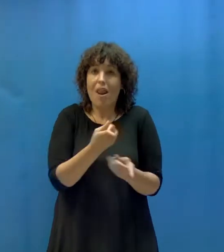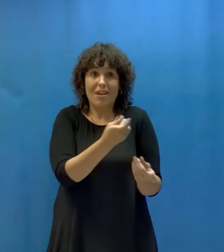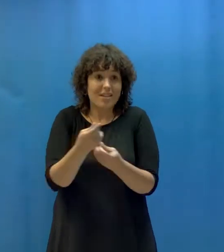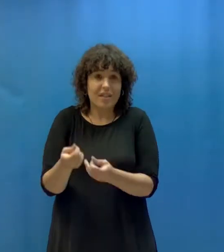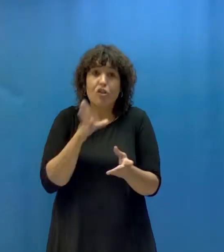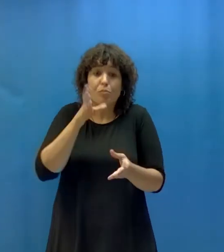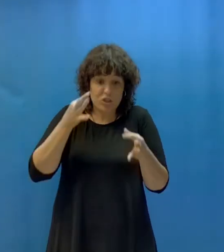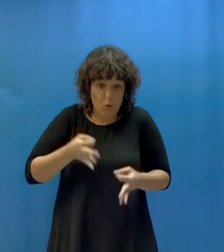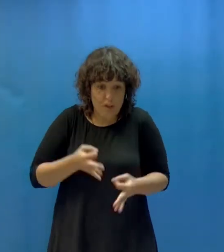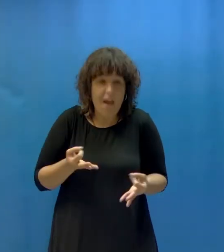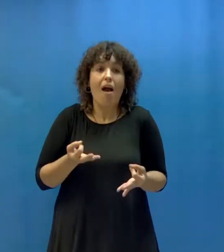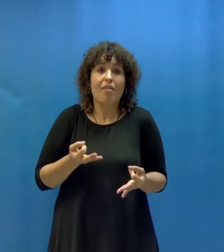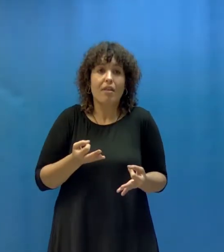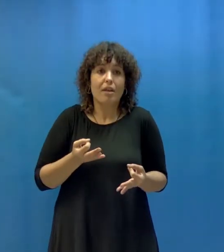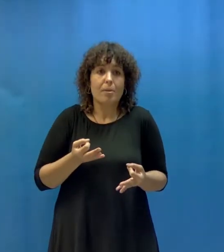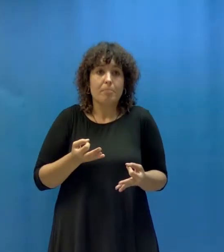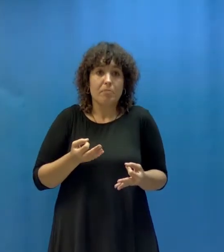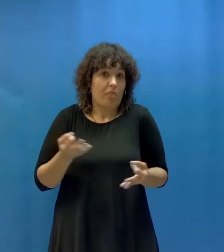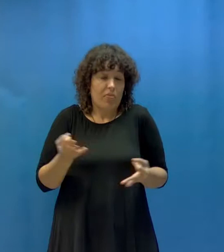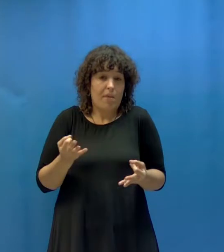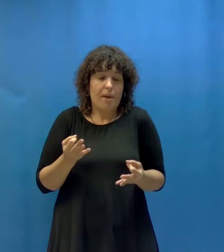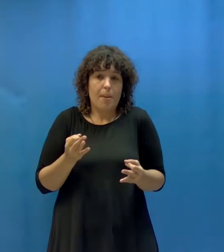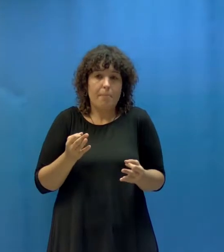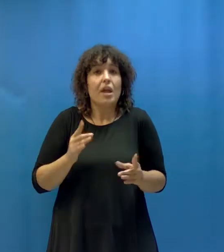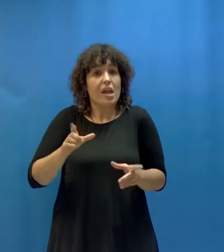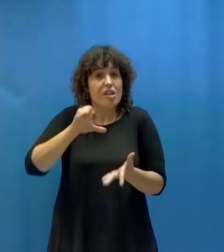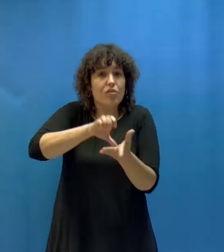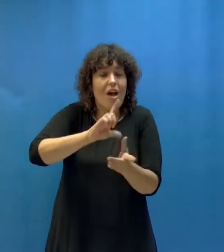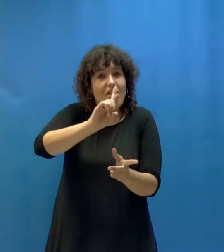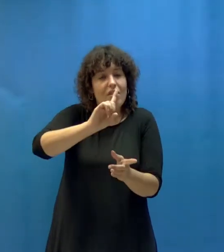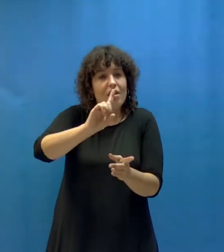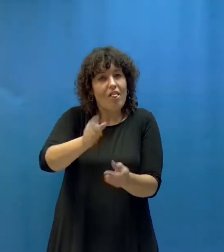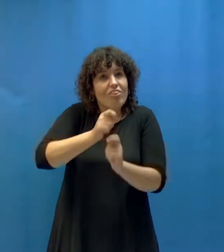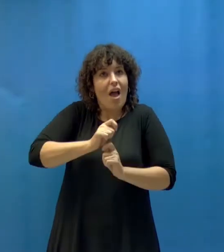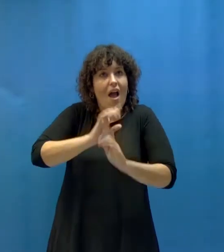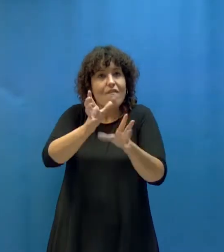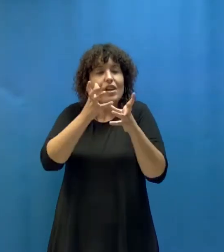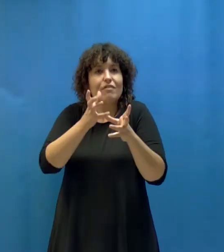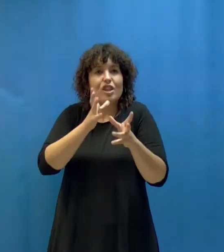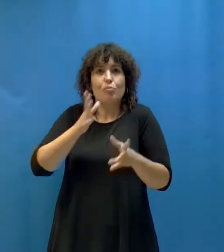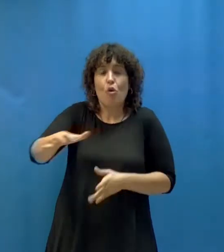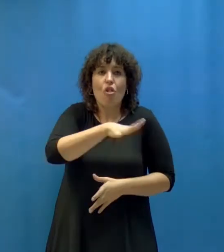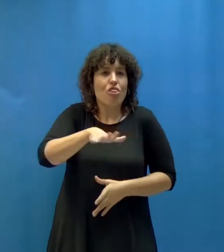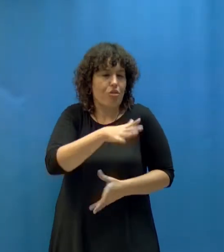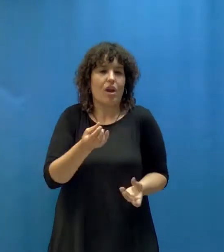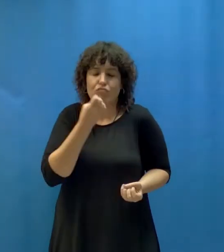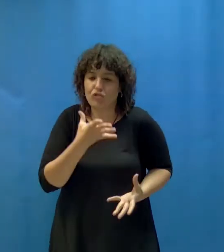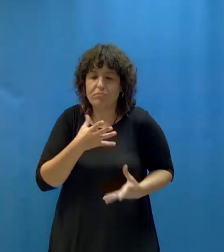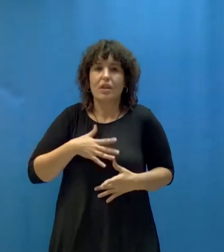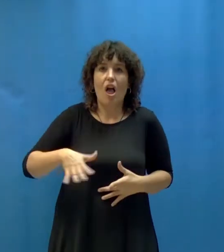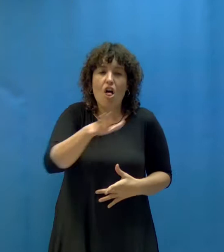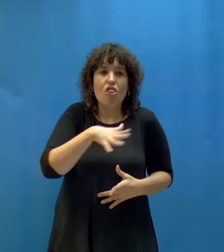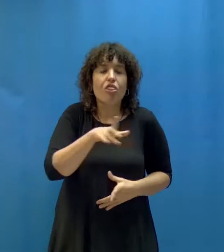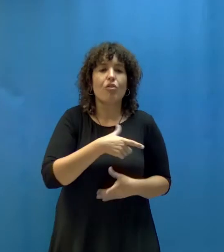seguridad, sino muy beneficiosa para nuestra ciudad, especialmente para la zona en que está ubicada la instalación. Hay muchas instalaciones deportivas